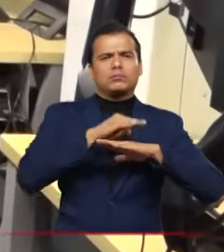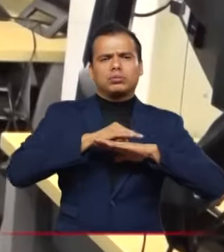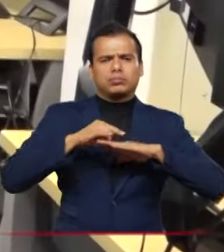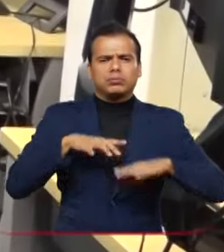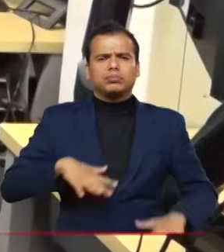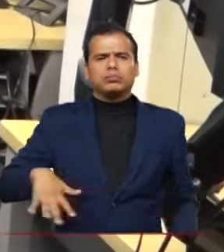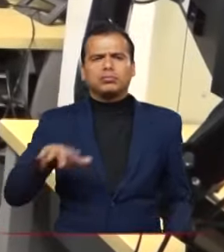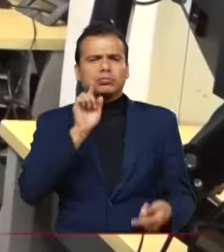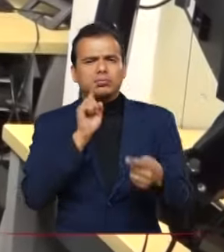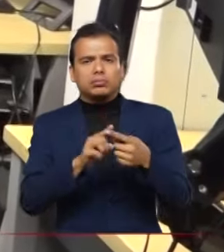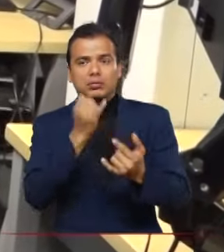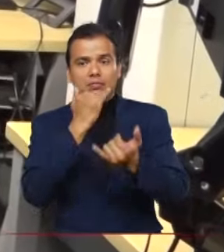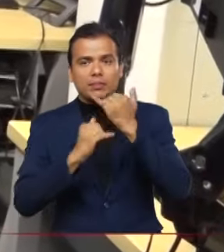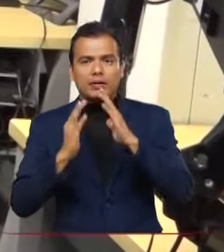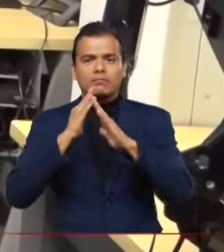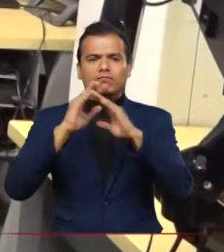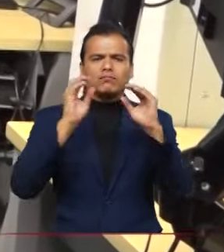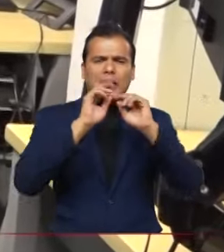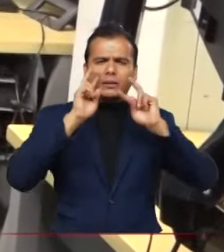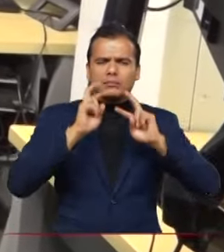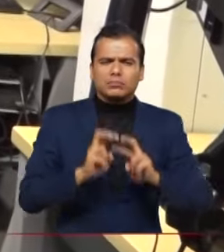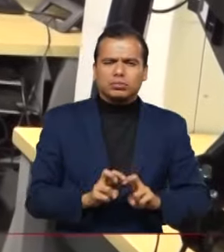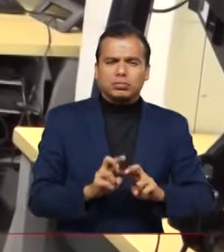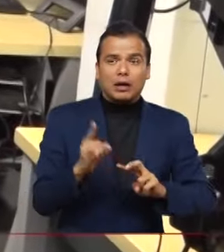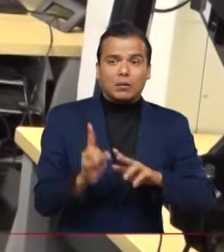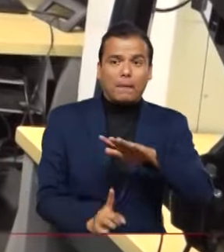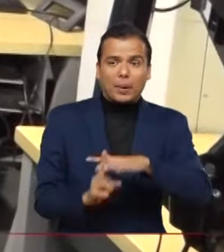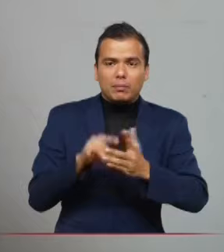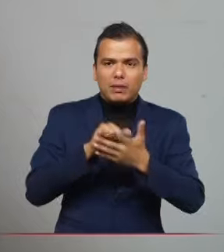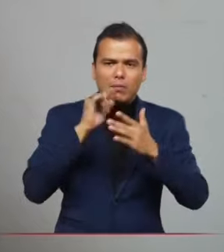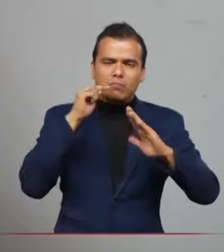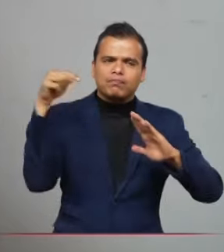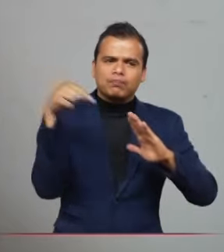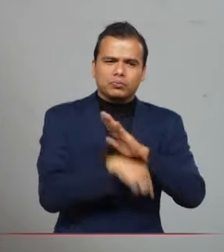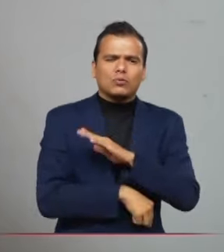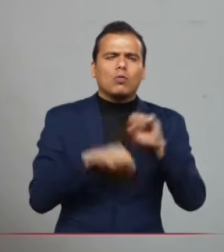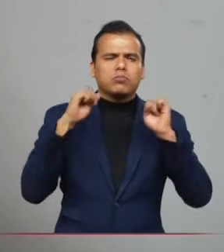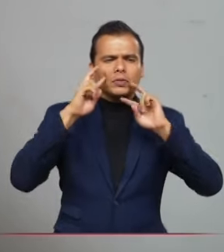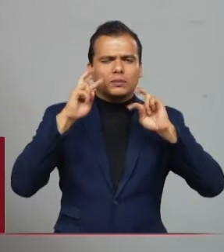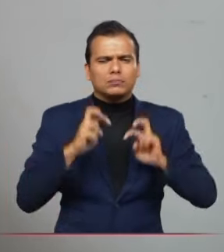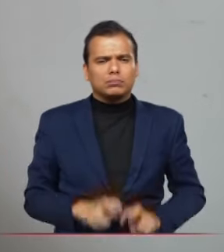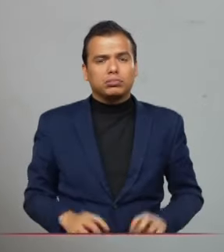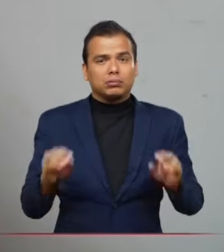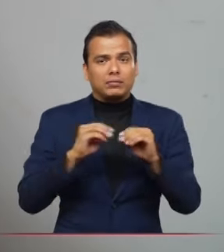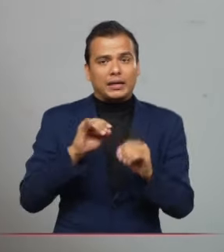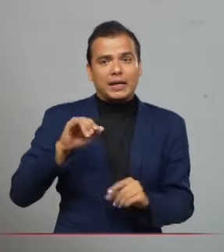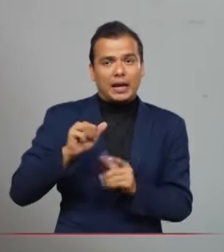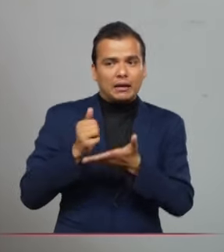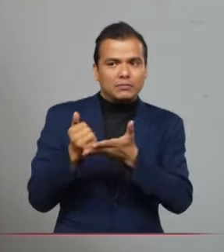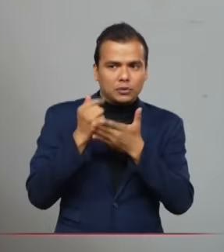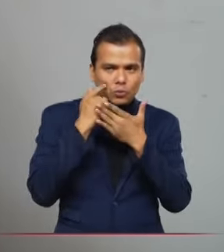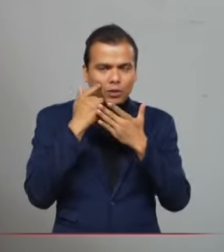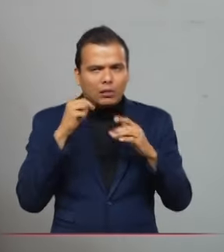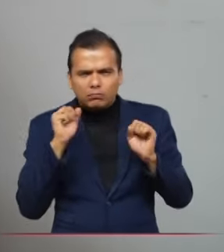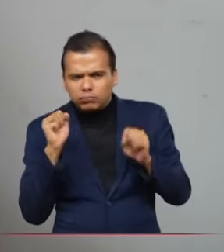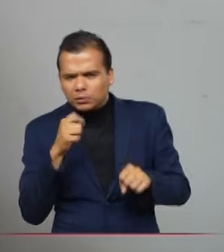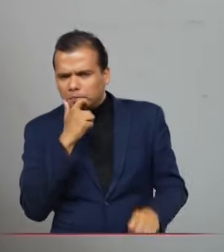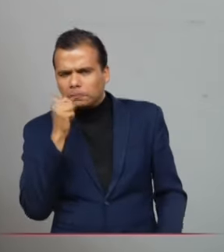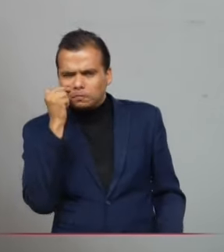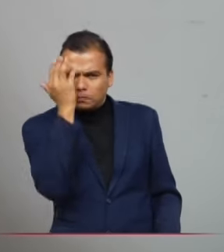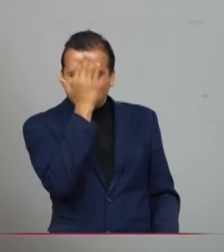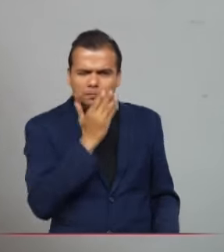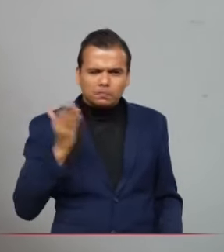para prevenir hechos delictivos, sino de investigación e inteligencia. Sino también análisis de inteligencia artificial que permitan una